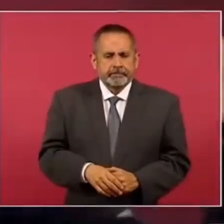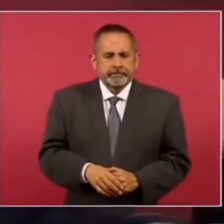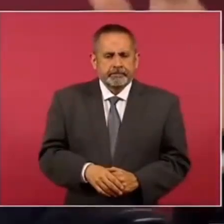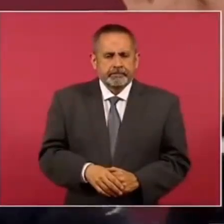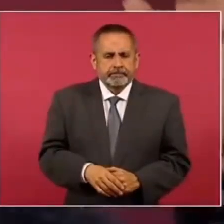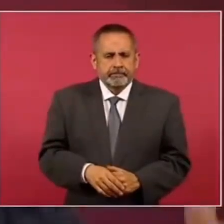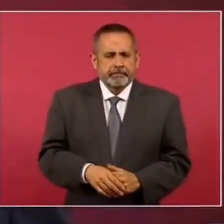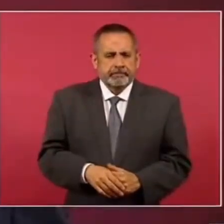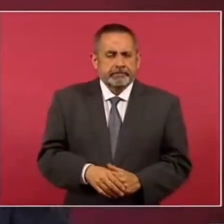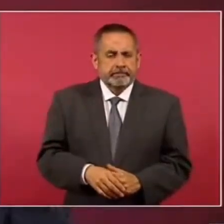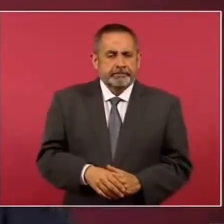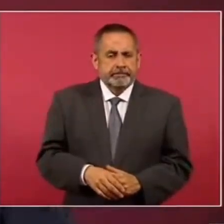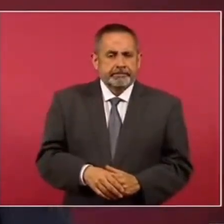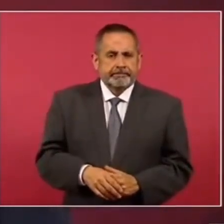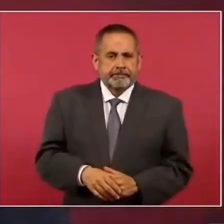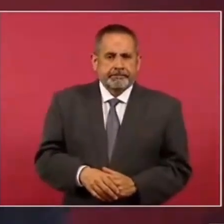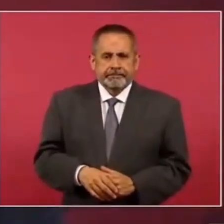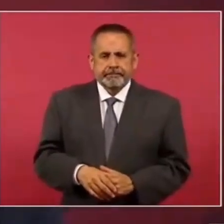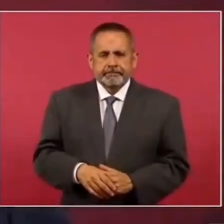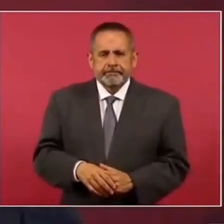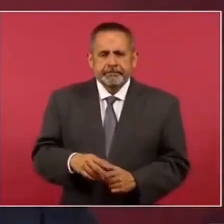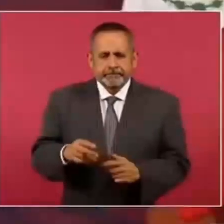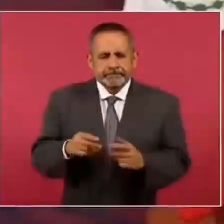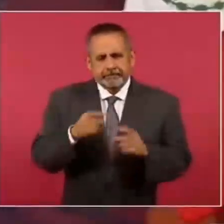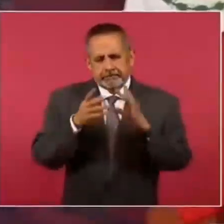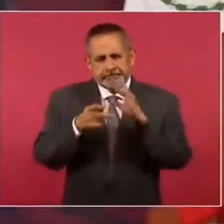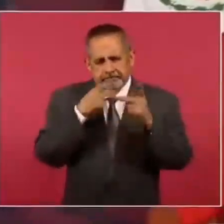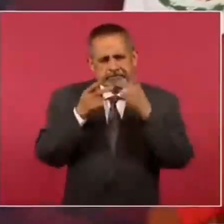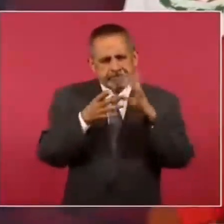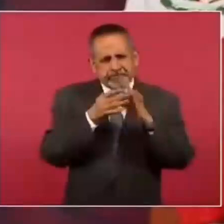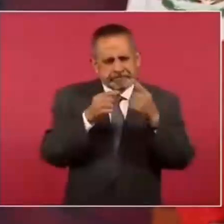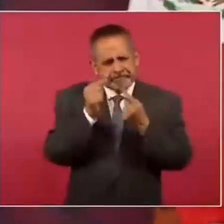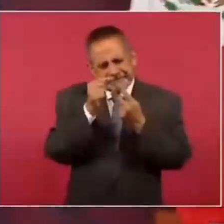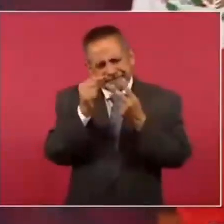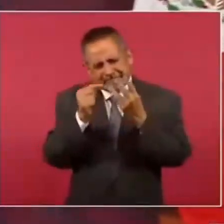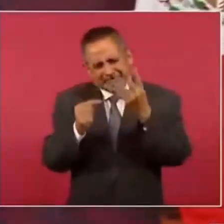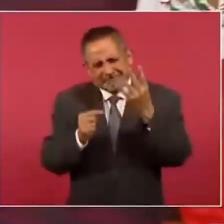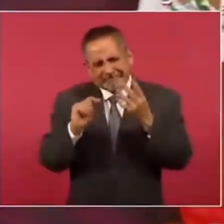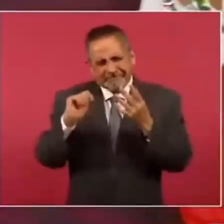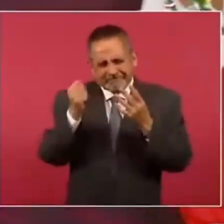Hay muchos elementos técnicos,